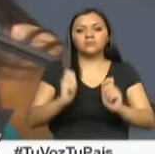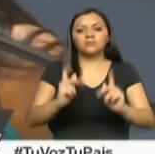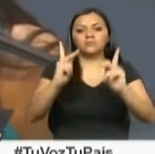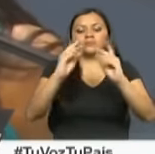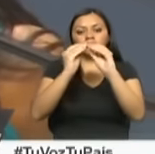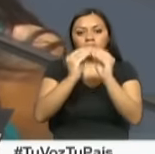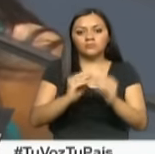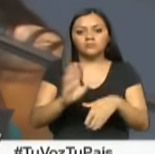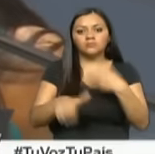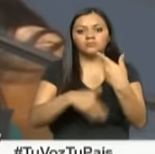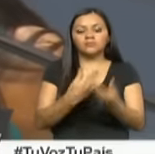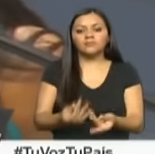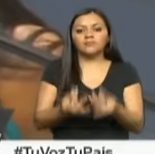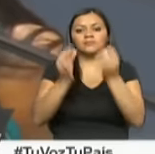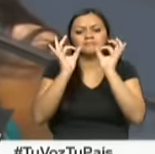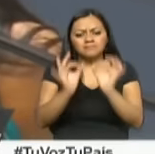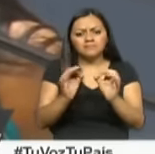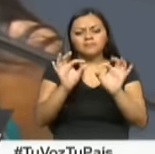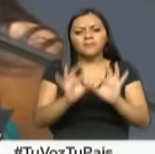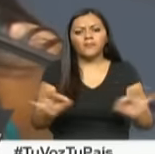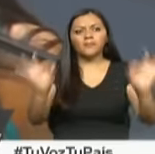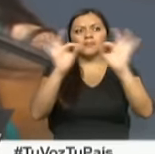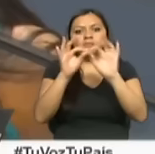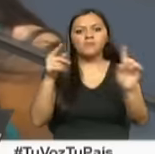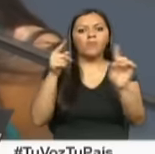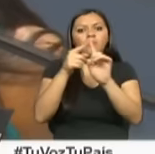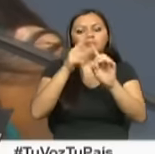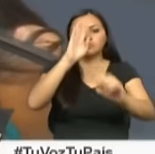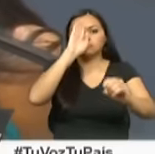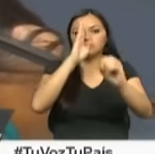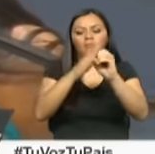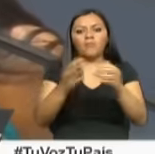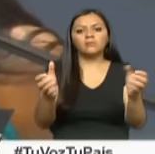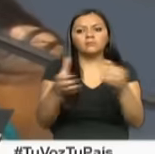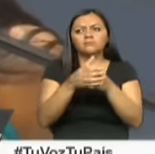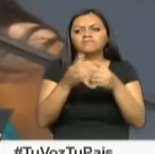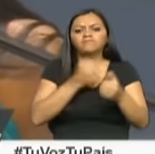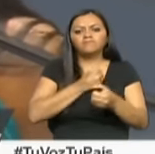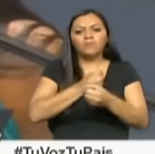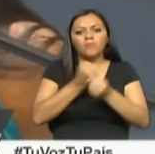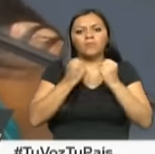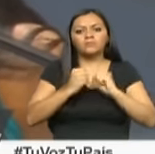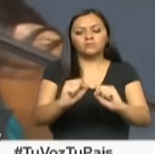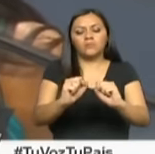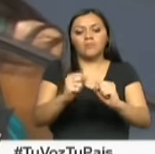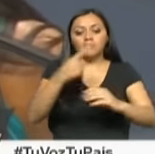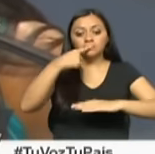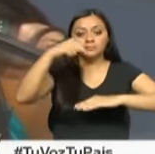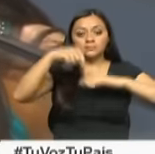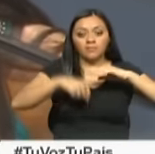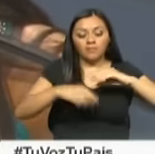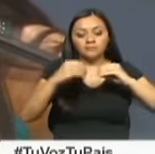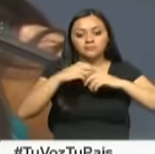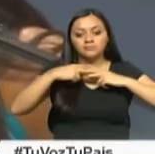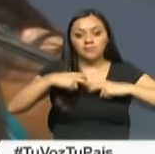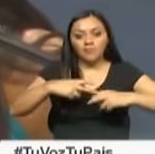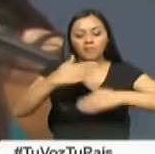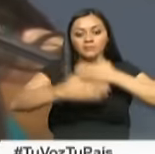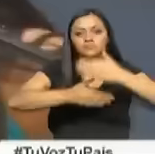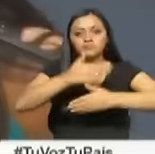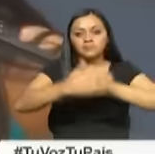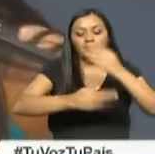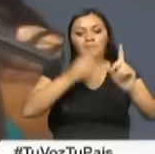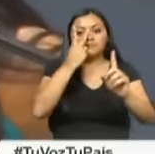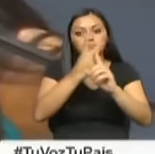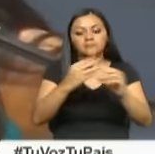en calidad basados en su mérito y esfuerzo. Profundizar los procesos de investigación con miras a